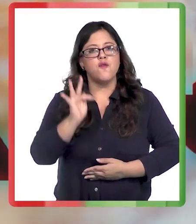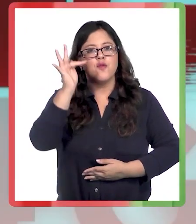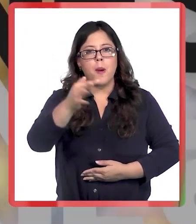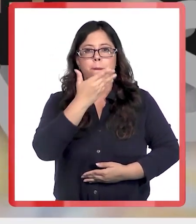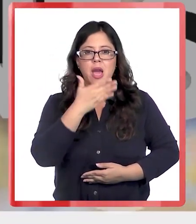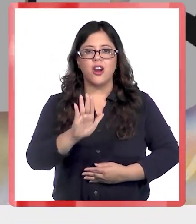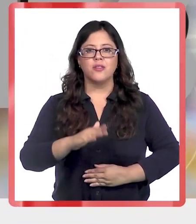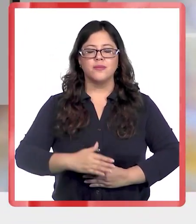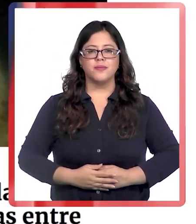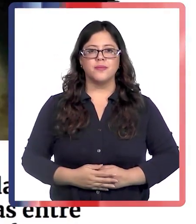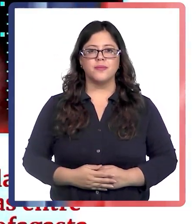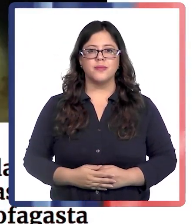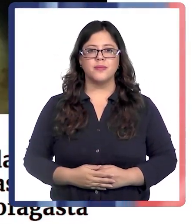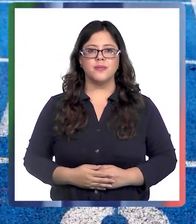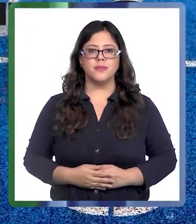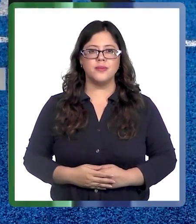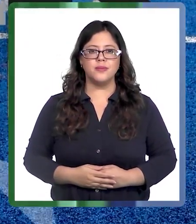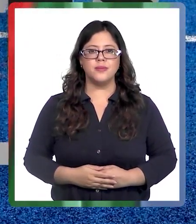futuro.